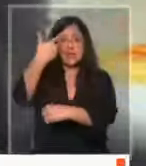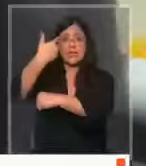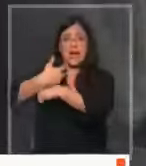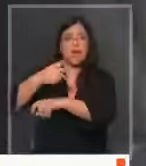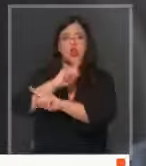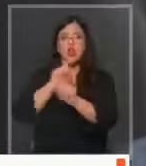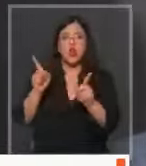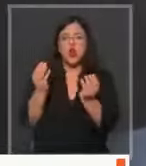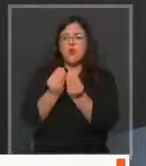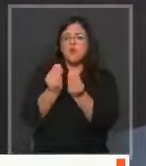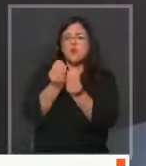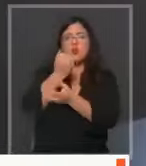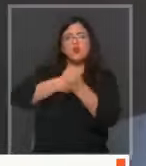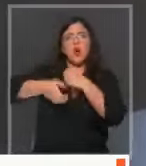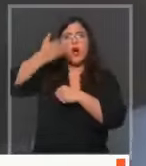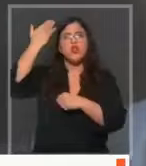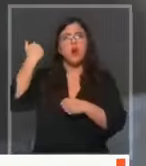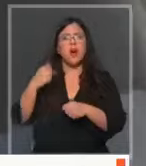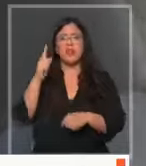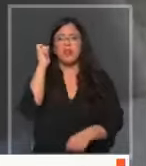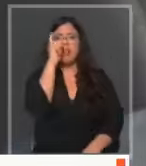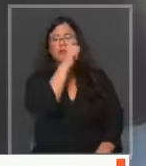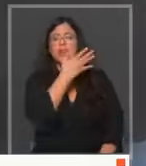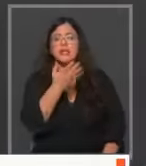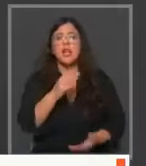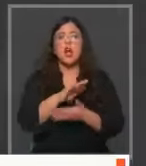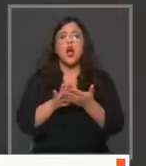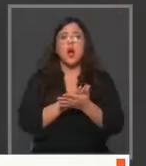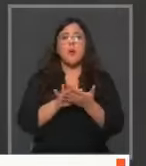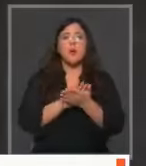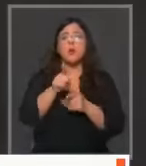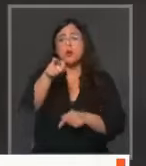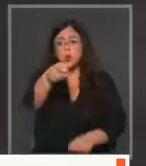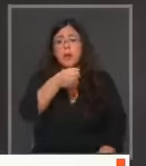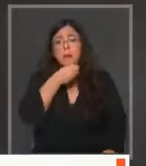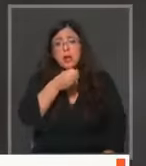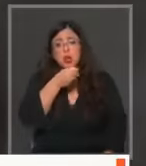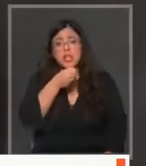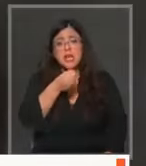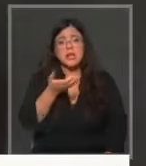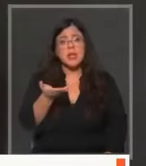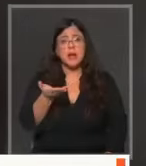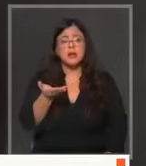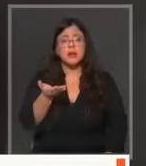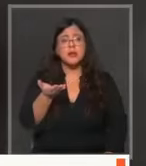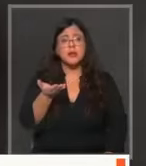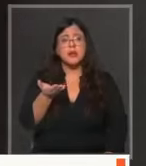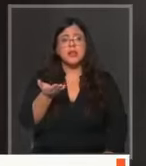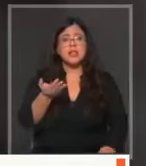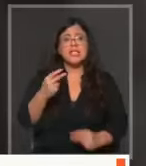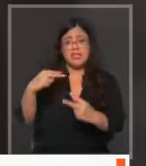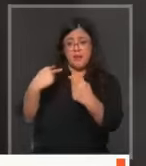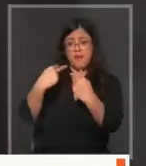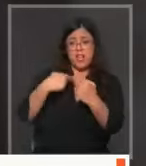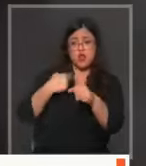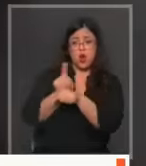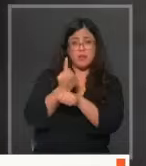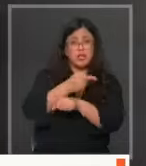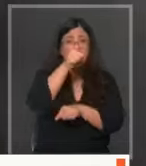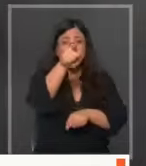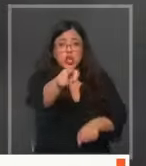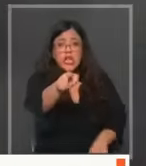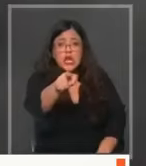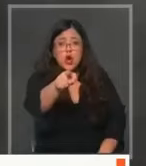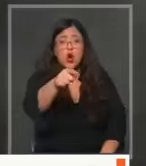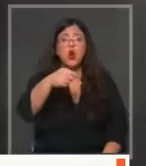muchos años que está súper complicado. Ya. Pero, por ejemplo, tú eres periodista, como le dicen los mismos niños. Si me ven conversando contigo,